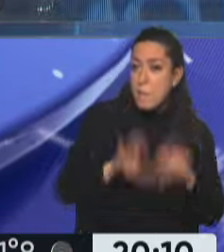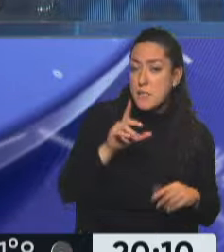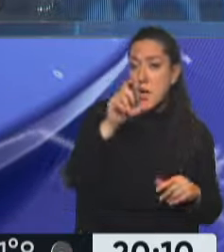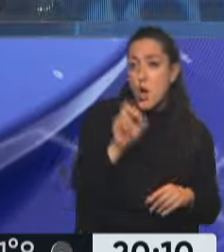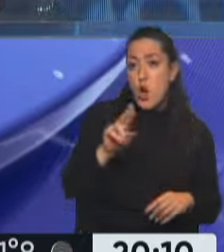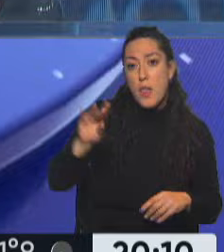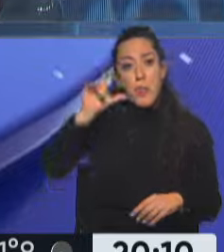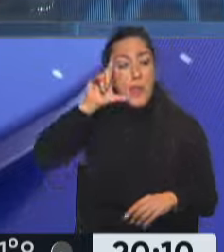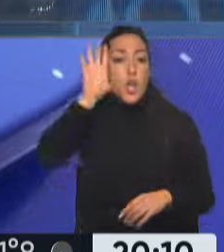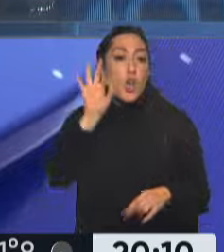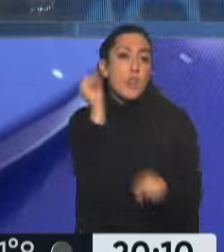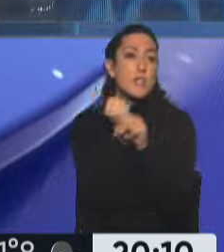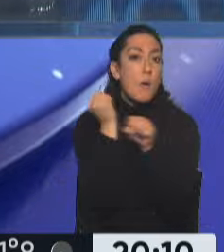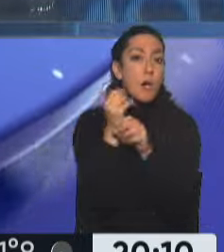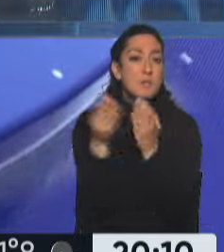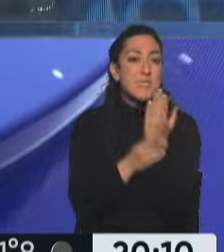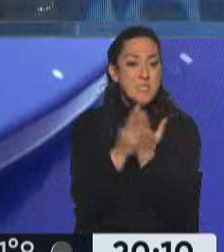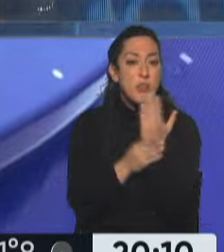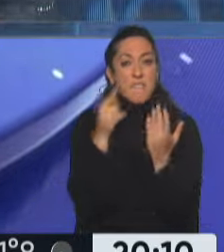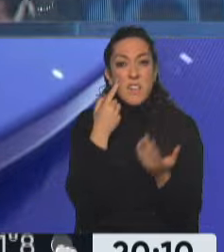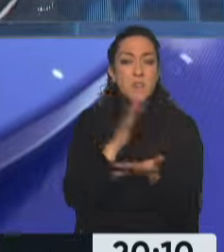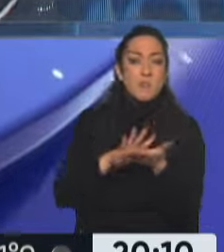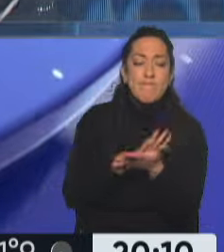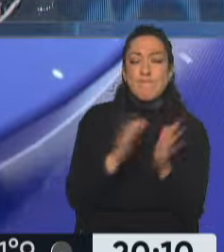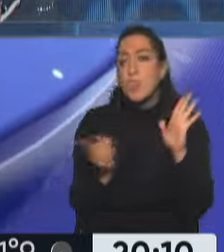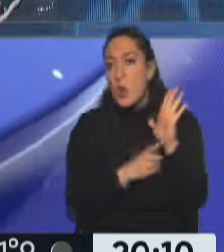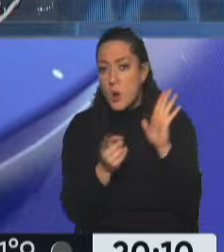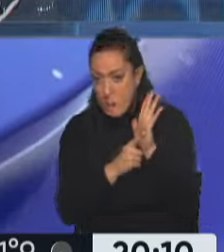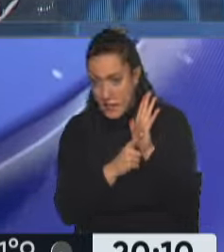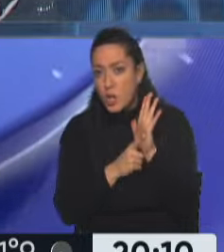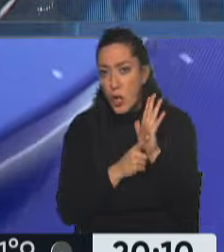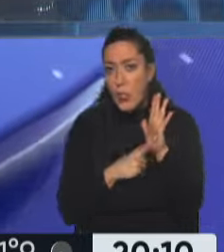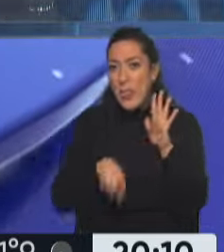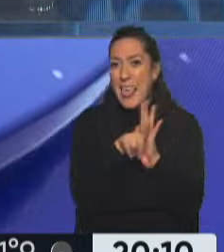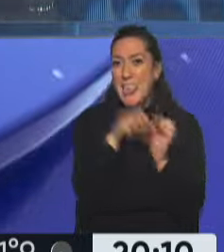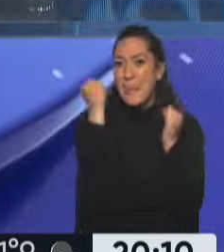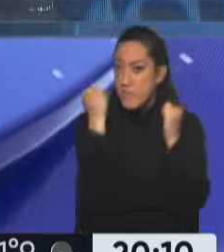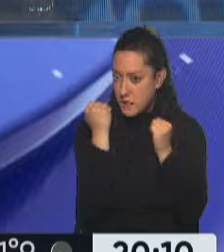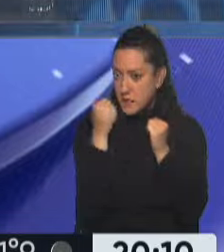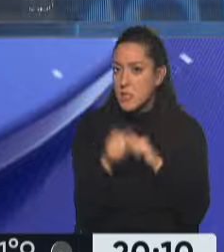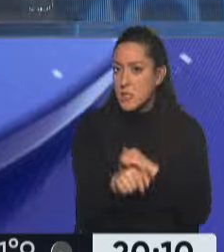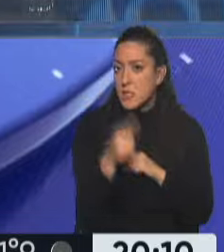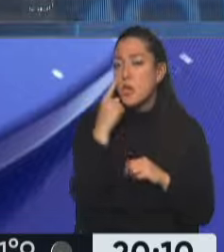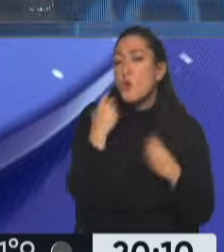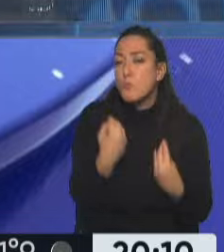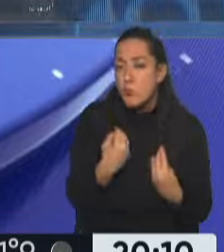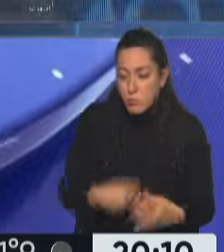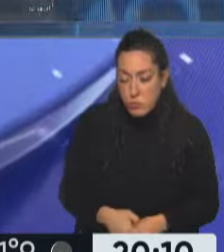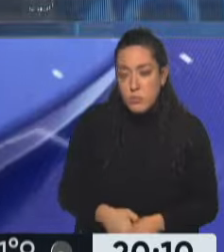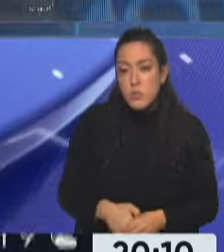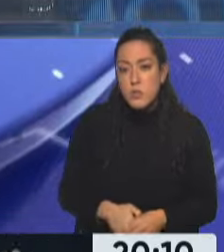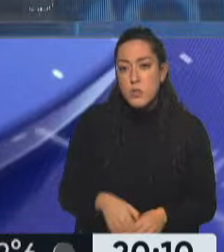el ministro de Trabajo, para ver cómo se reglamentaba la ley de bases. No tuvieron un